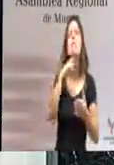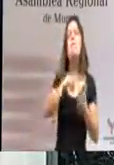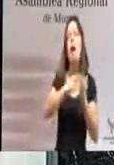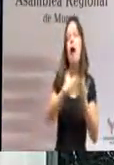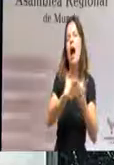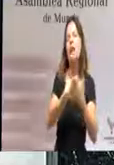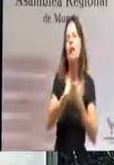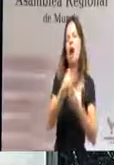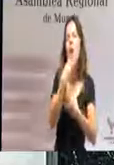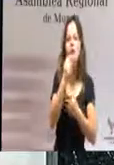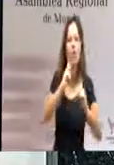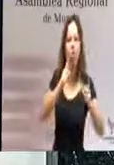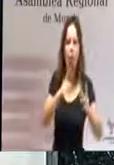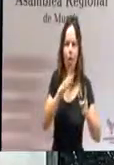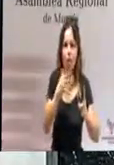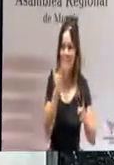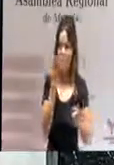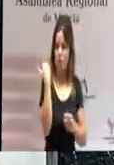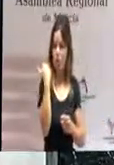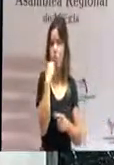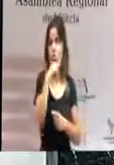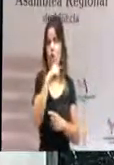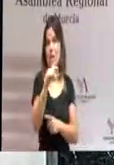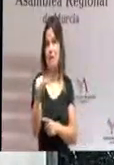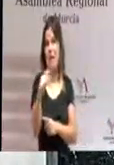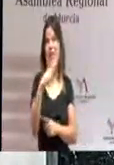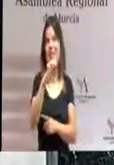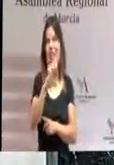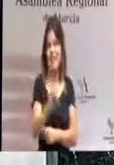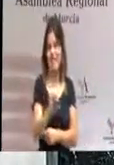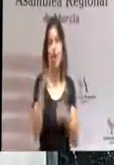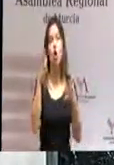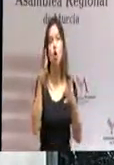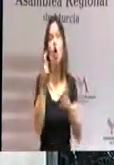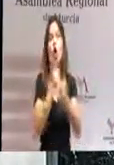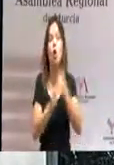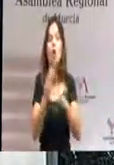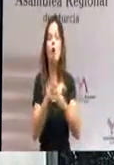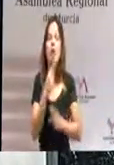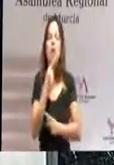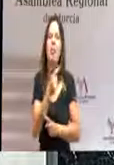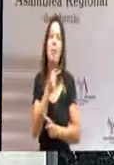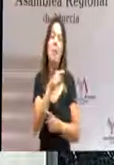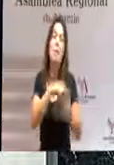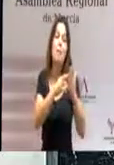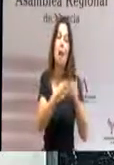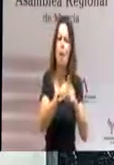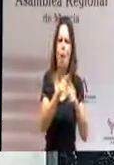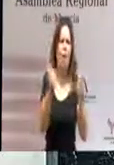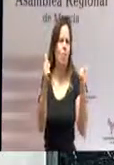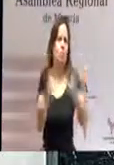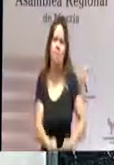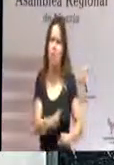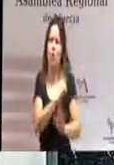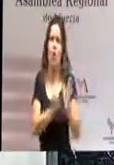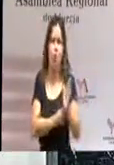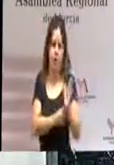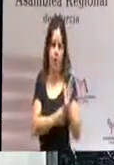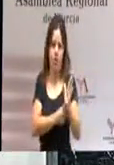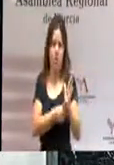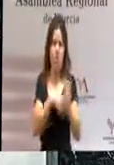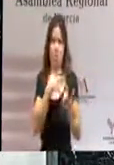hace ni una semana el CES, Consejo Económico y Social, le sacaba los colores diciendo que ese plan ha sido un completo desastre.